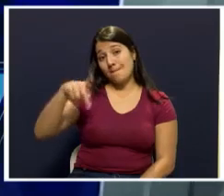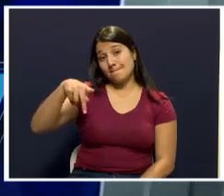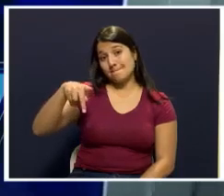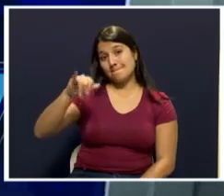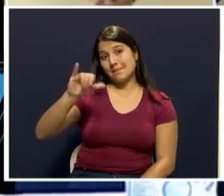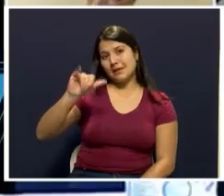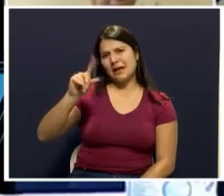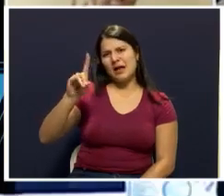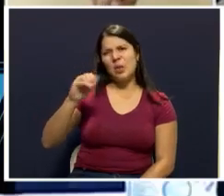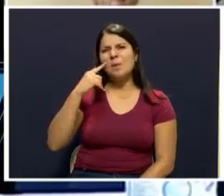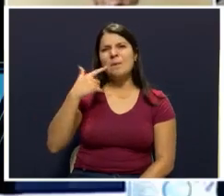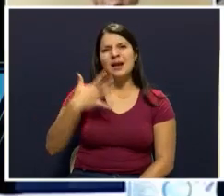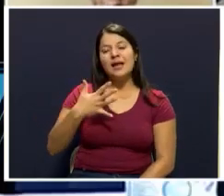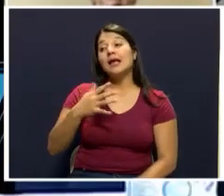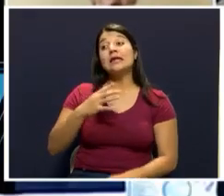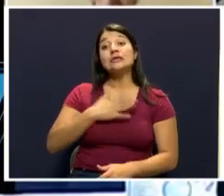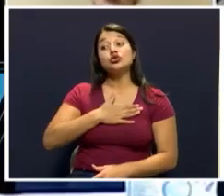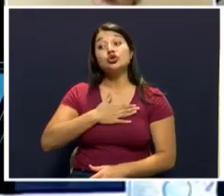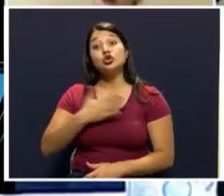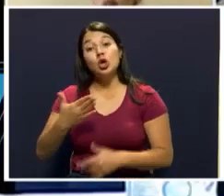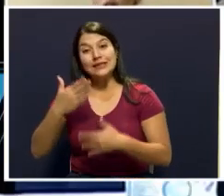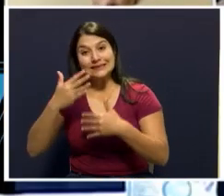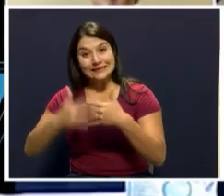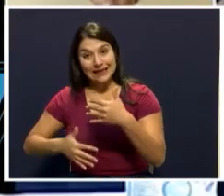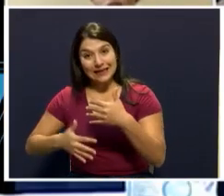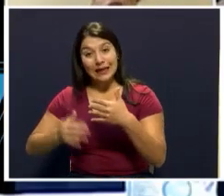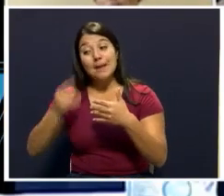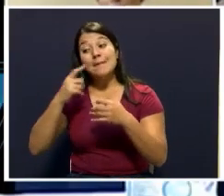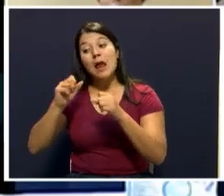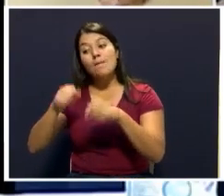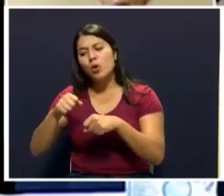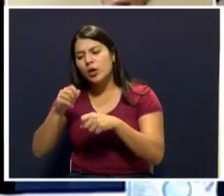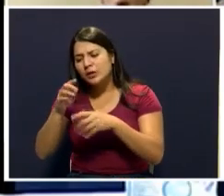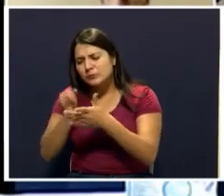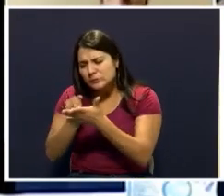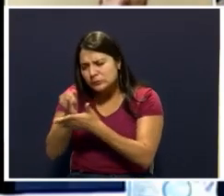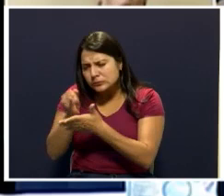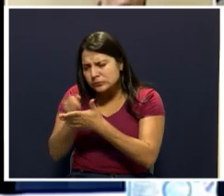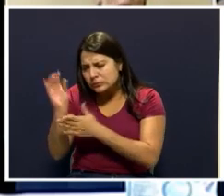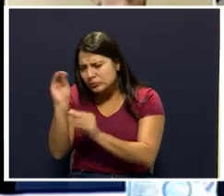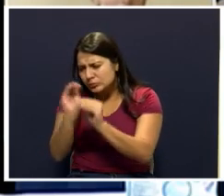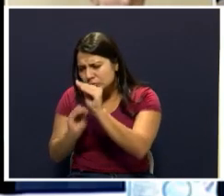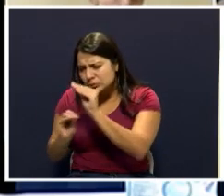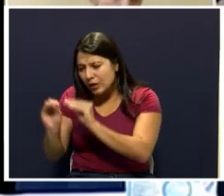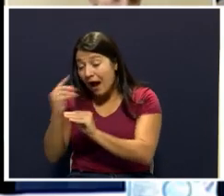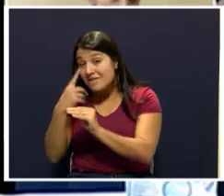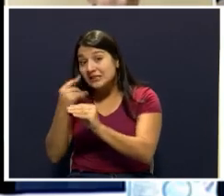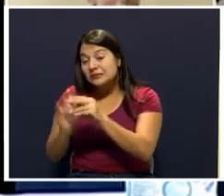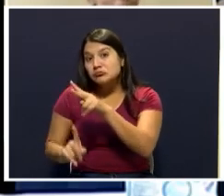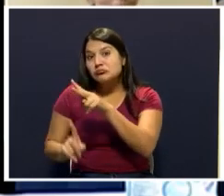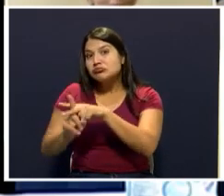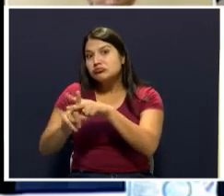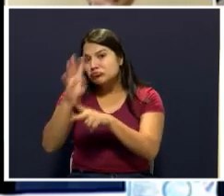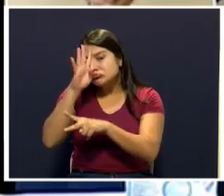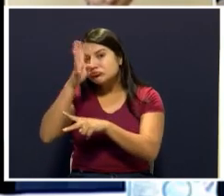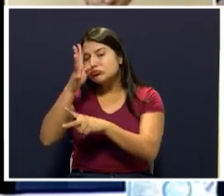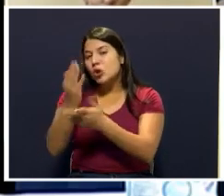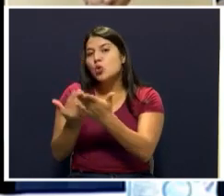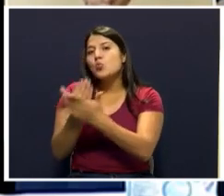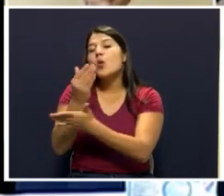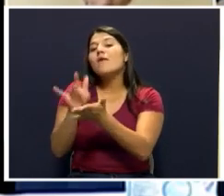COVID-19. Nosotros vamos a tener que participar, digamos, a realizar estudios propios